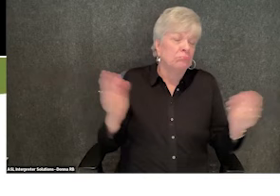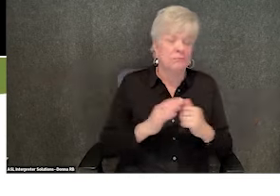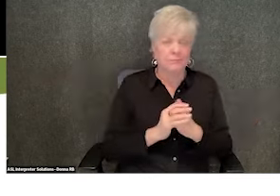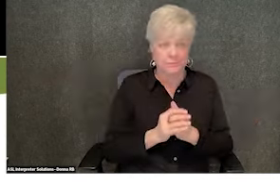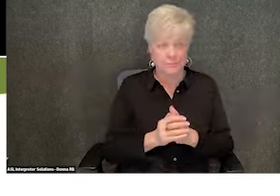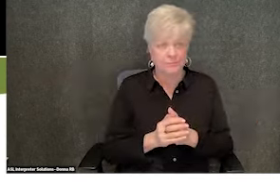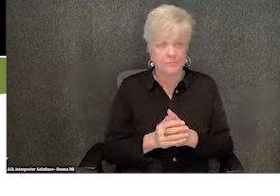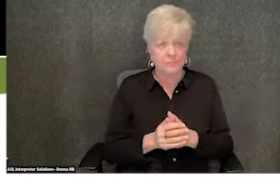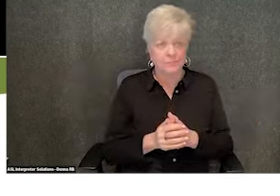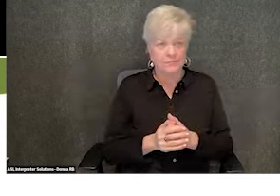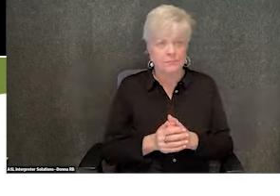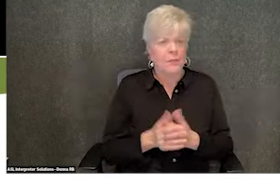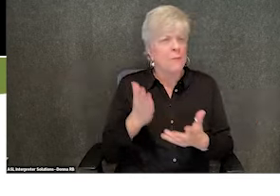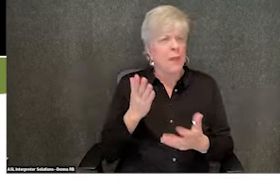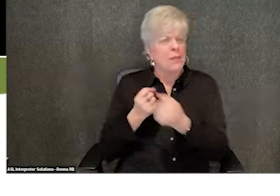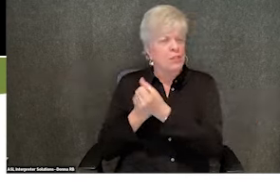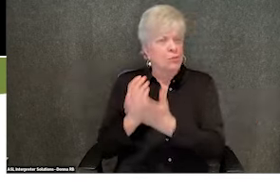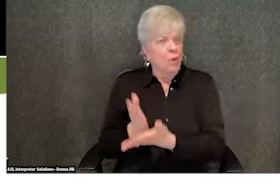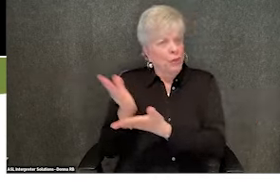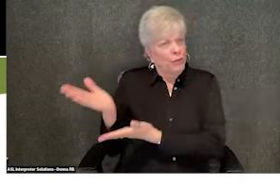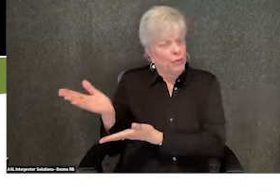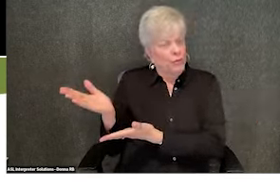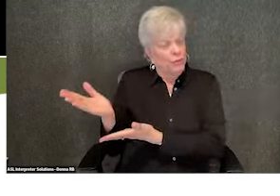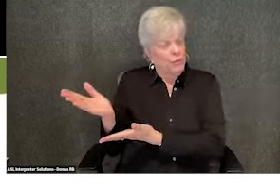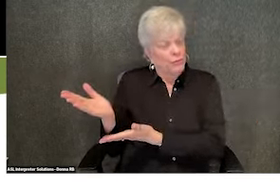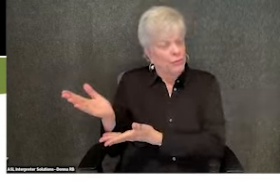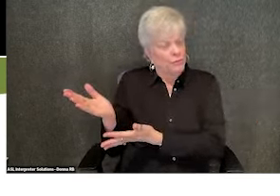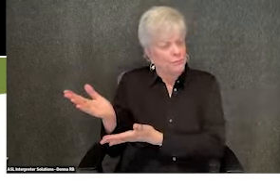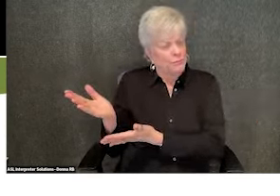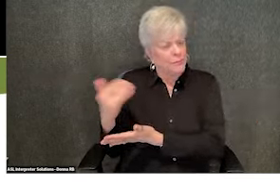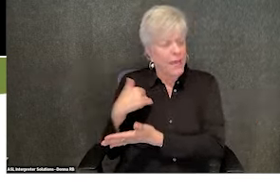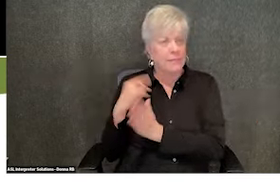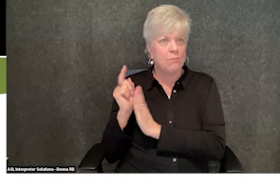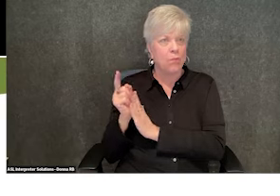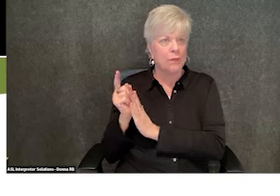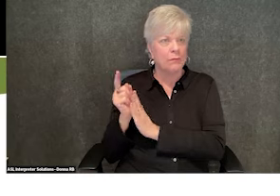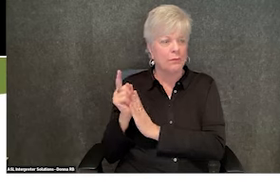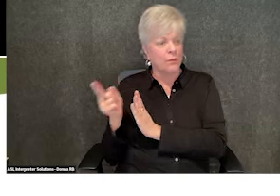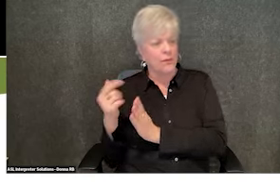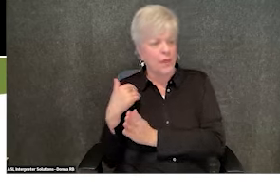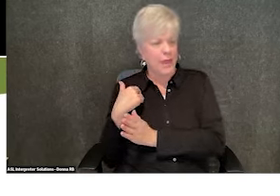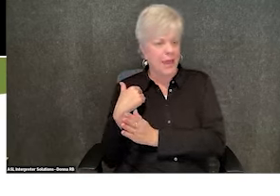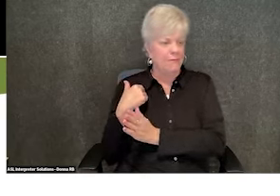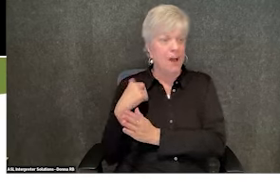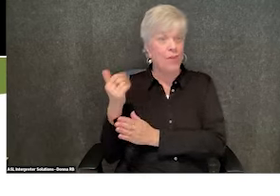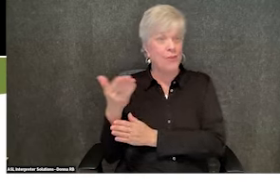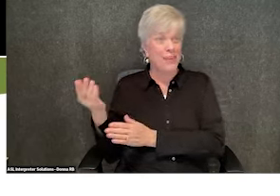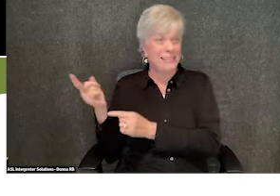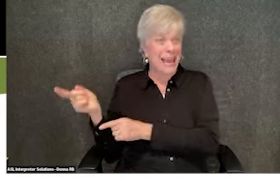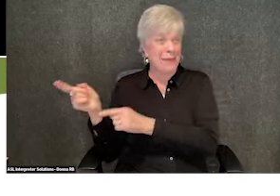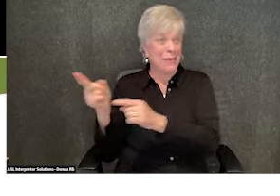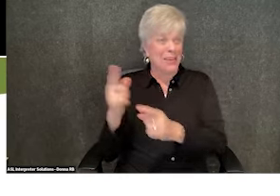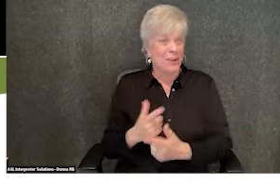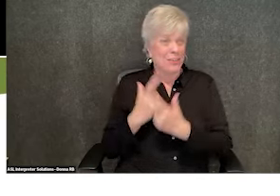Quizás quieren otra persona distinta que quiere que le dé apoyo en ese área. O quizás el